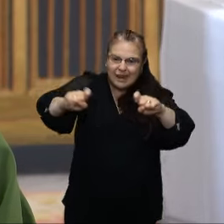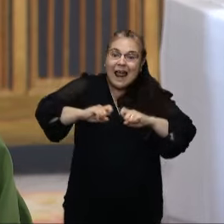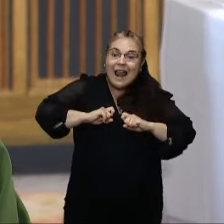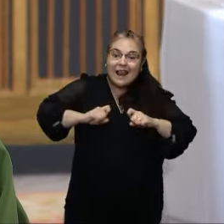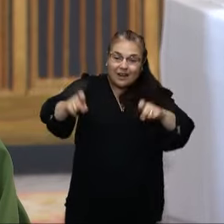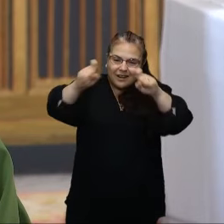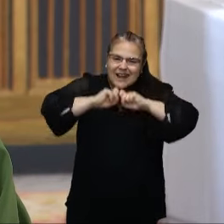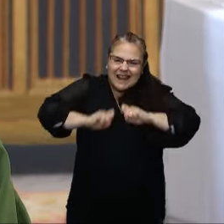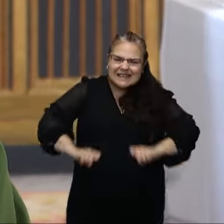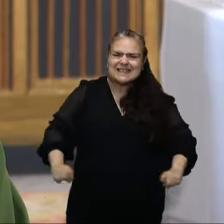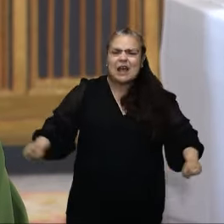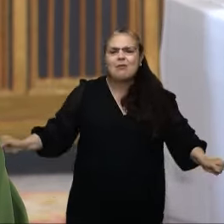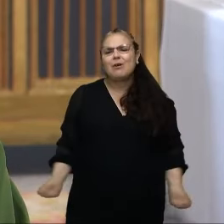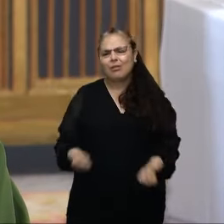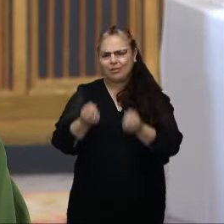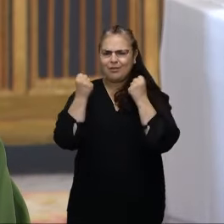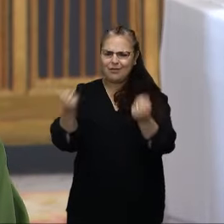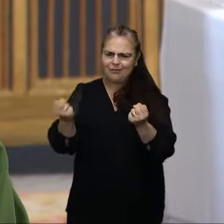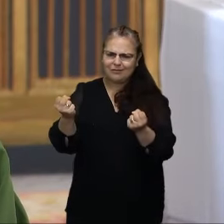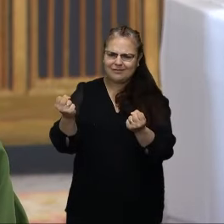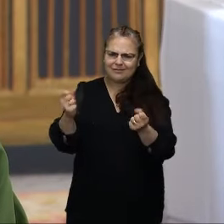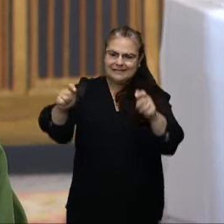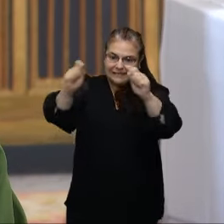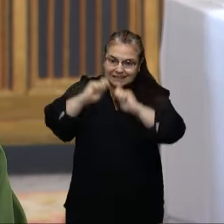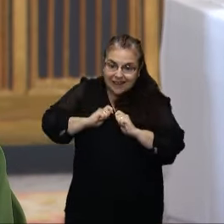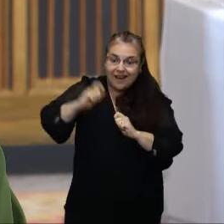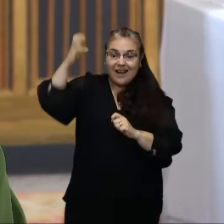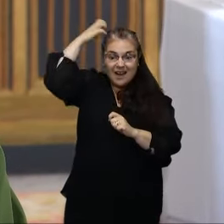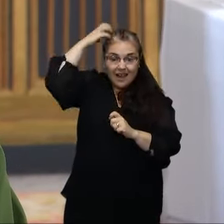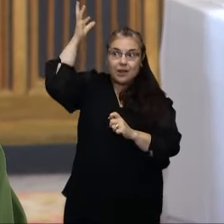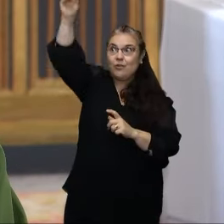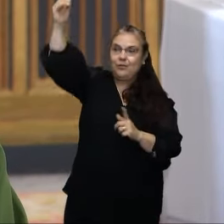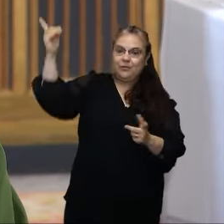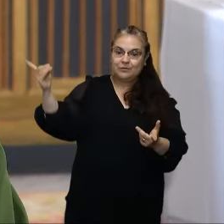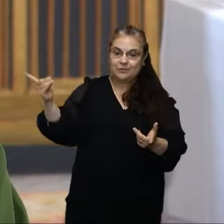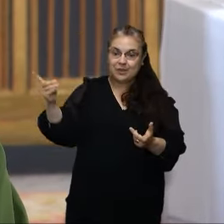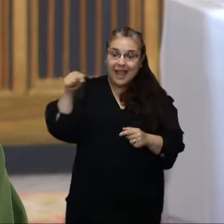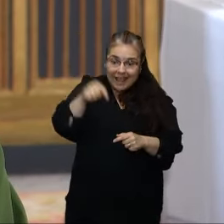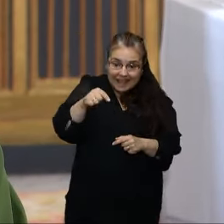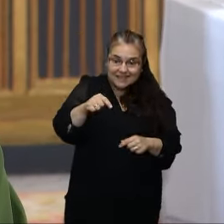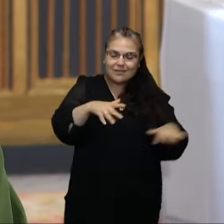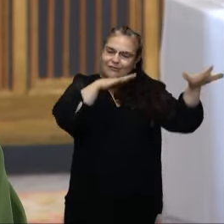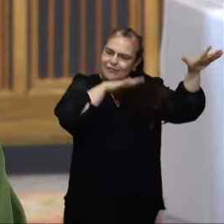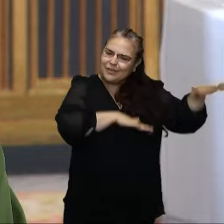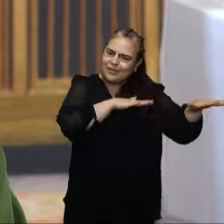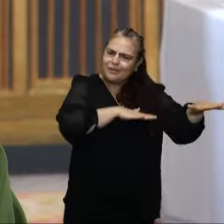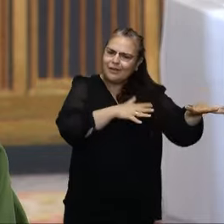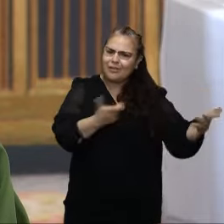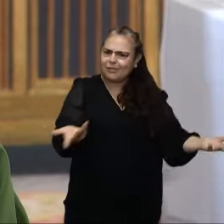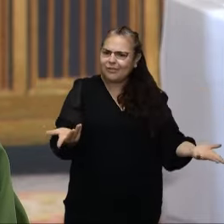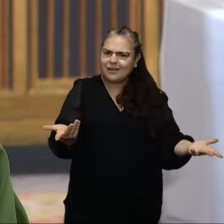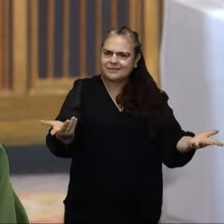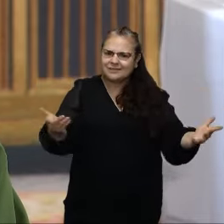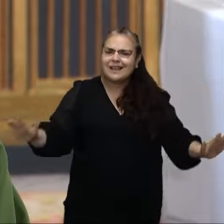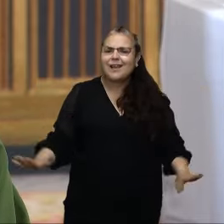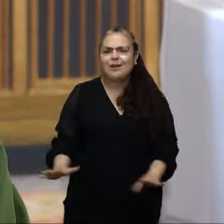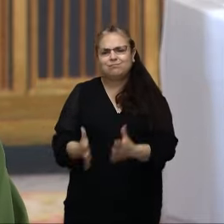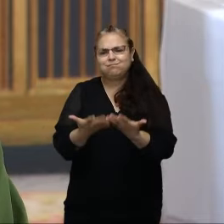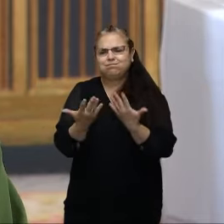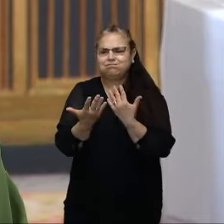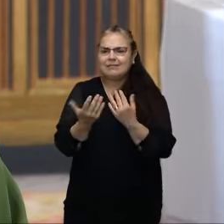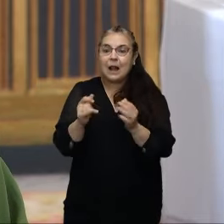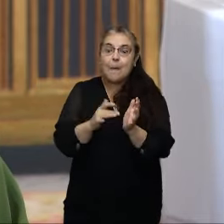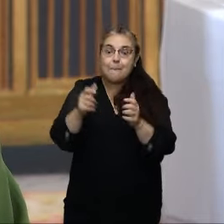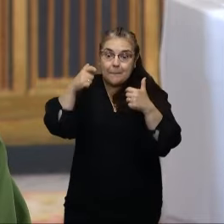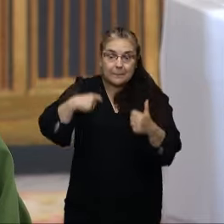para traer el reino de Dios. Y hoy esa fidelidad se manifiesta en la persona de Jesús